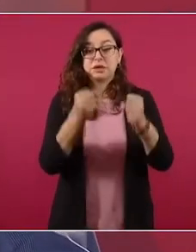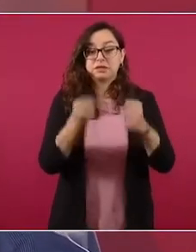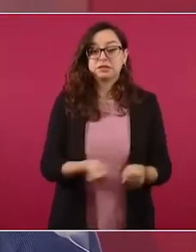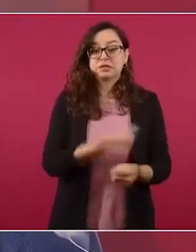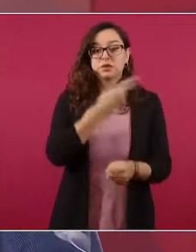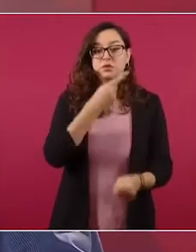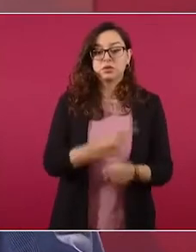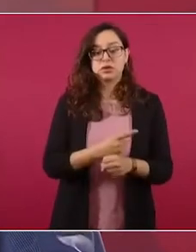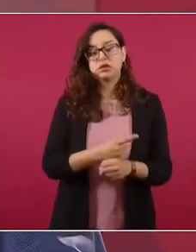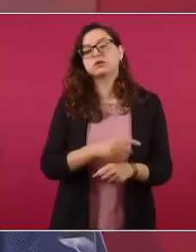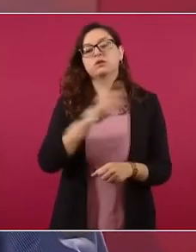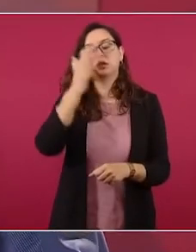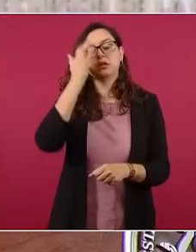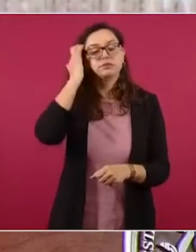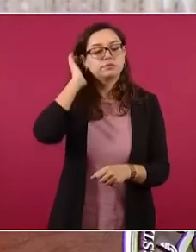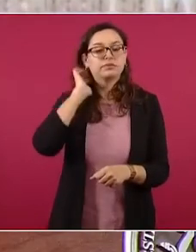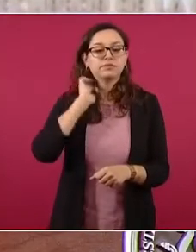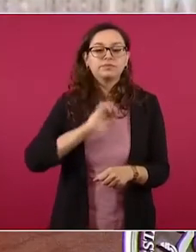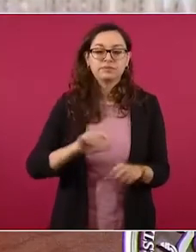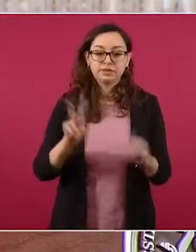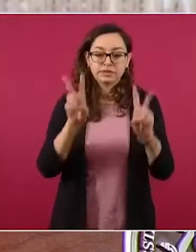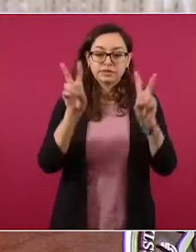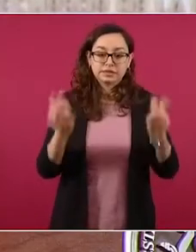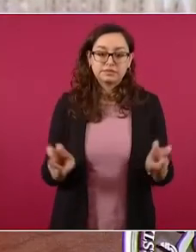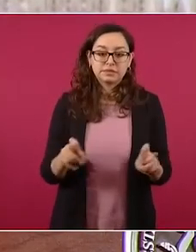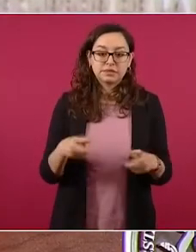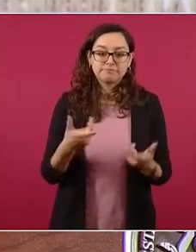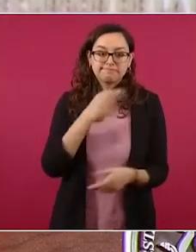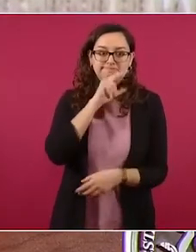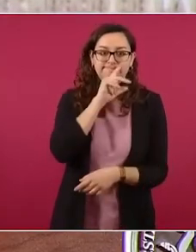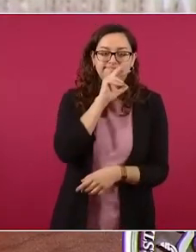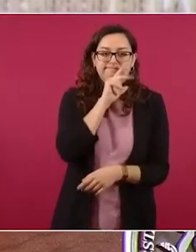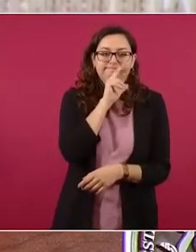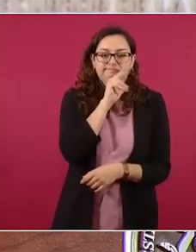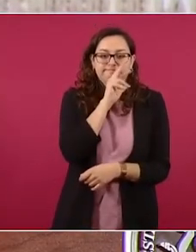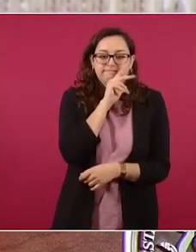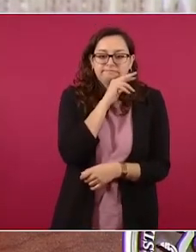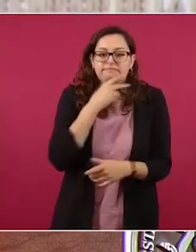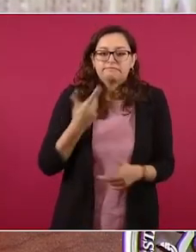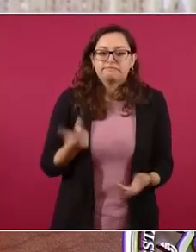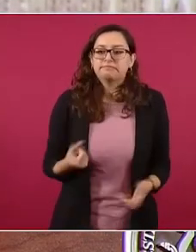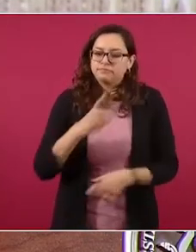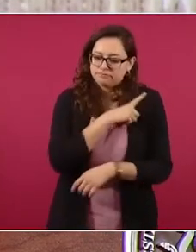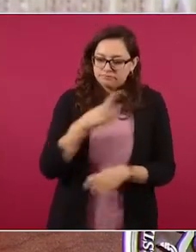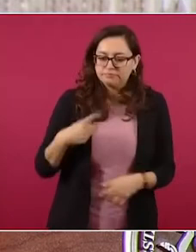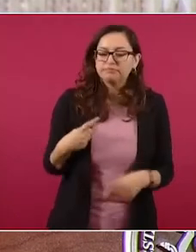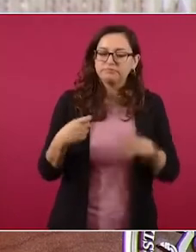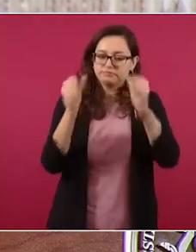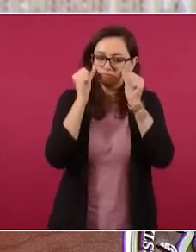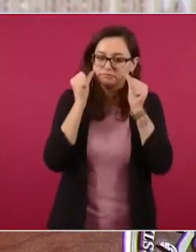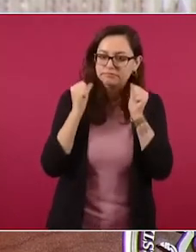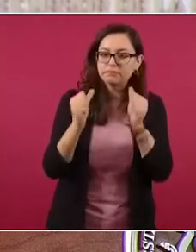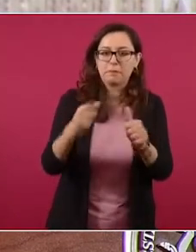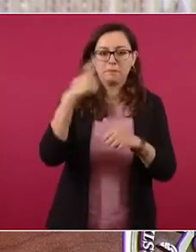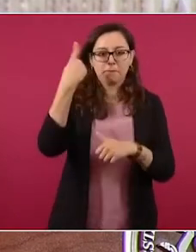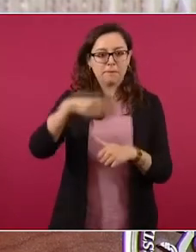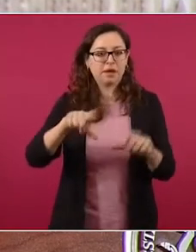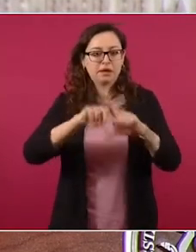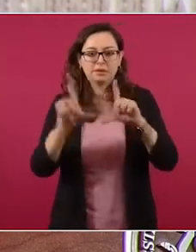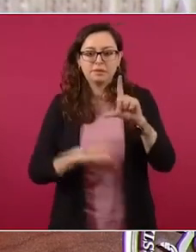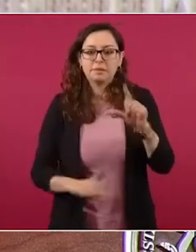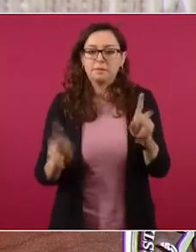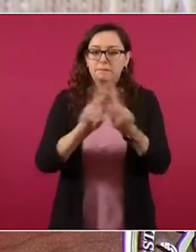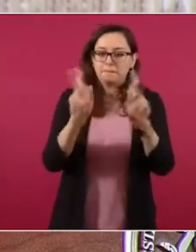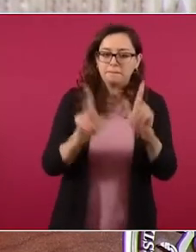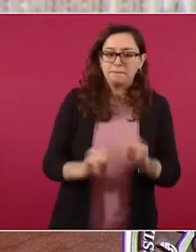preocupa y ocupa, que es el de garantizar la paz, la tranquilidad, que no haya impunidad.